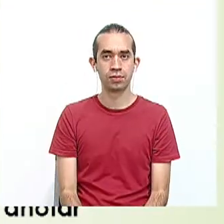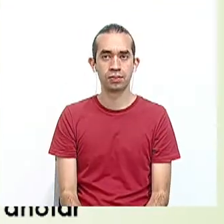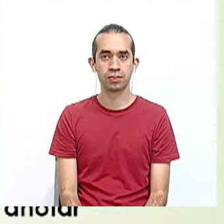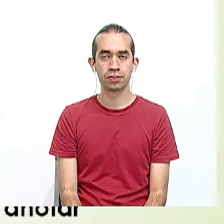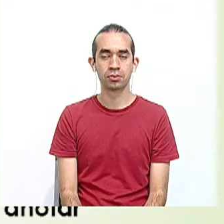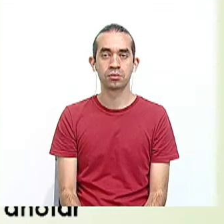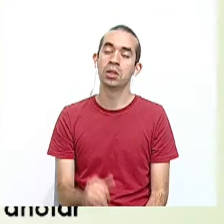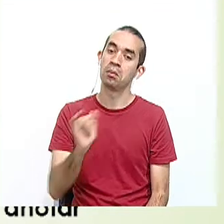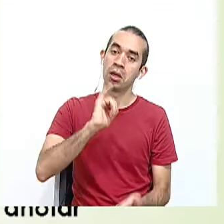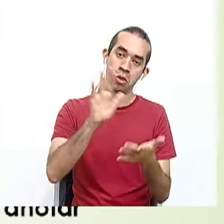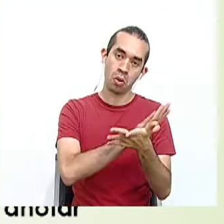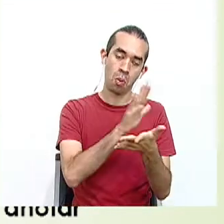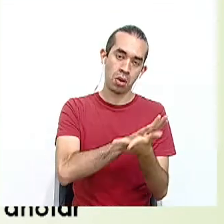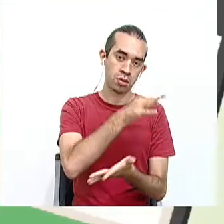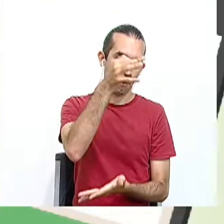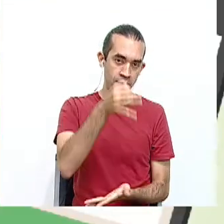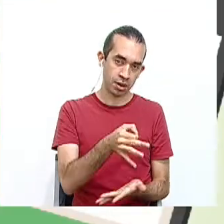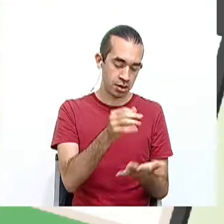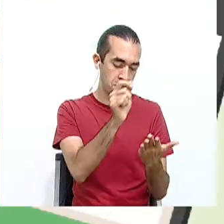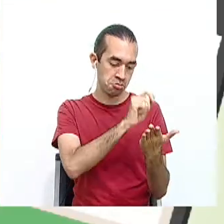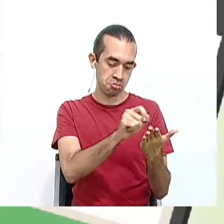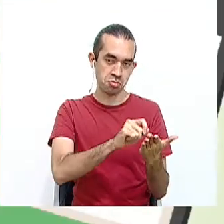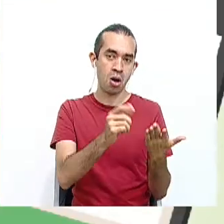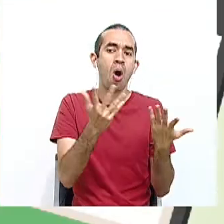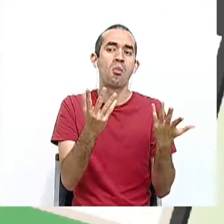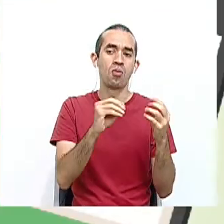o en un documento oficial.